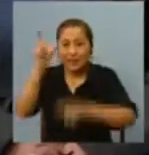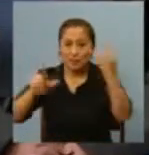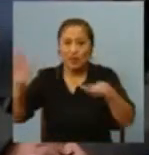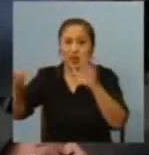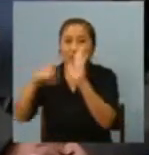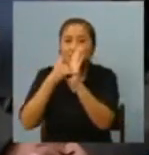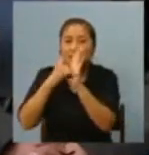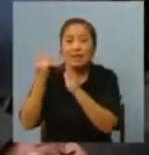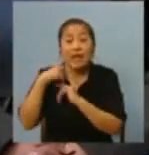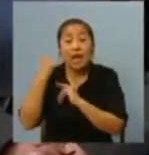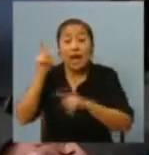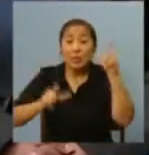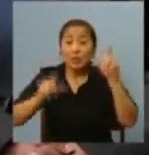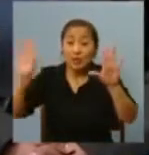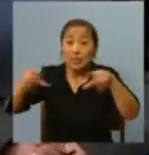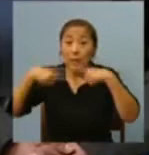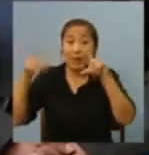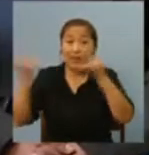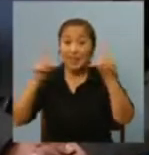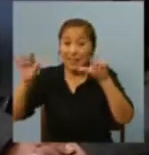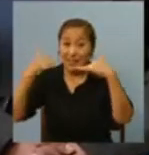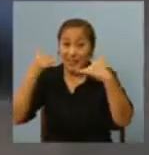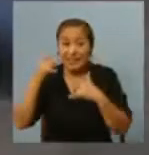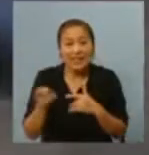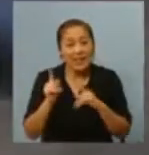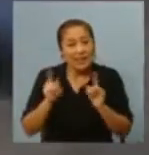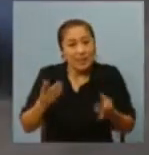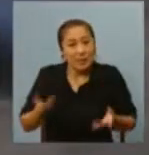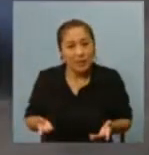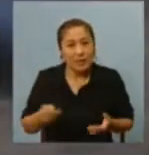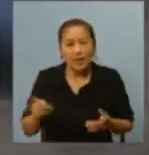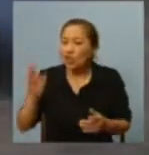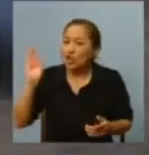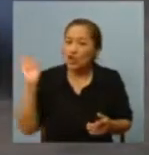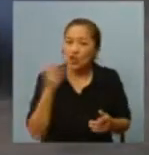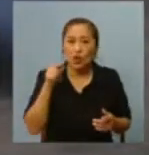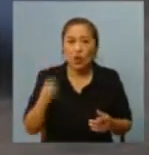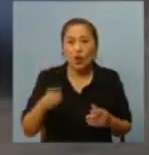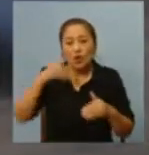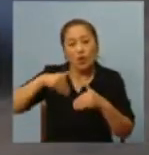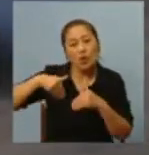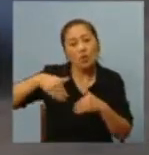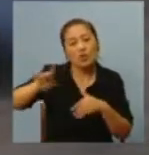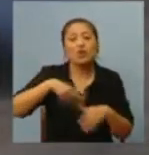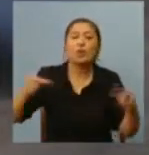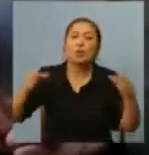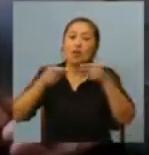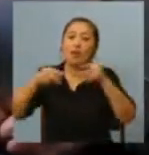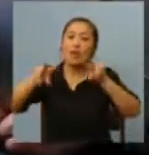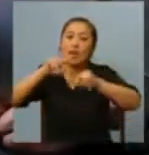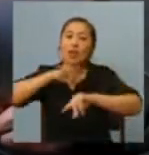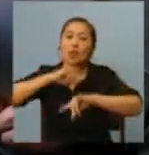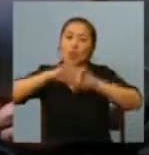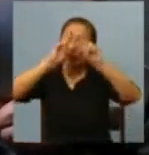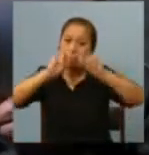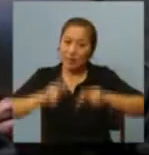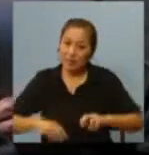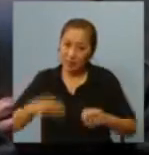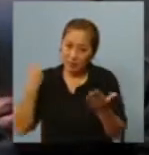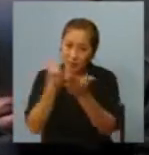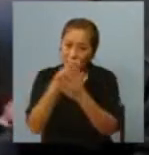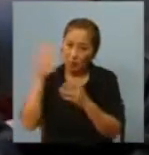gente, a los televidentes de Canal 7. Todo eso en el próximo Jujuy Investiga el Debate va a tener un